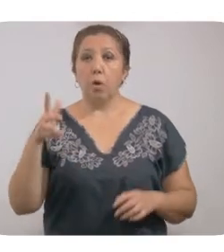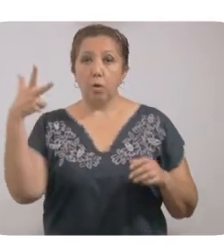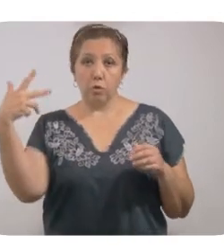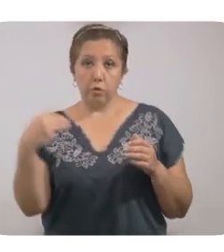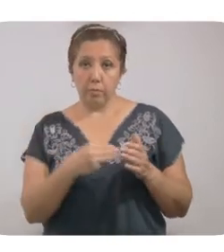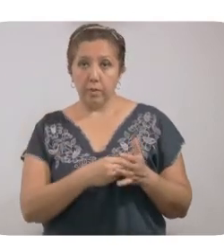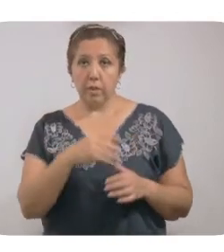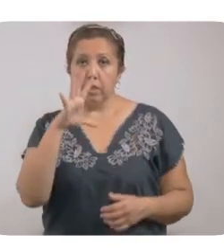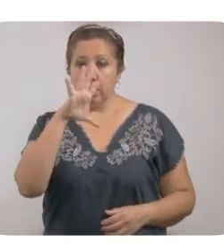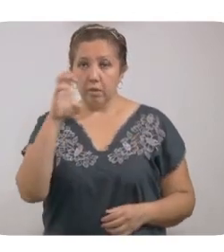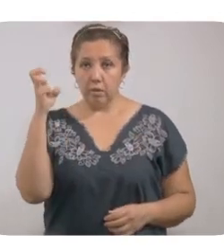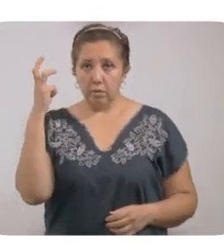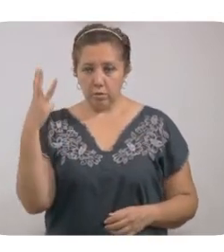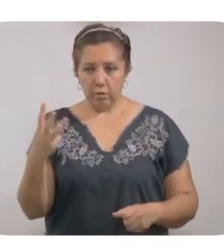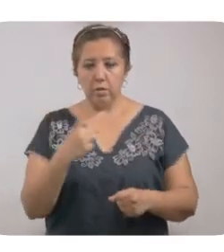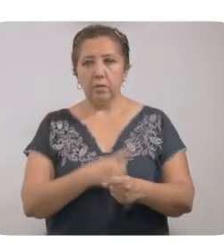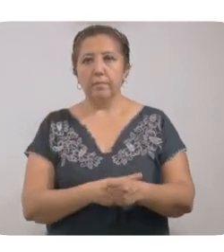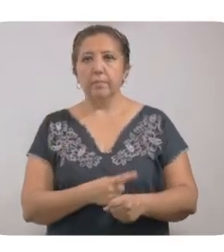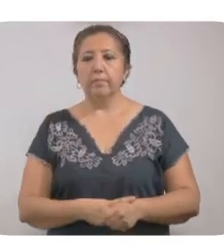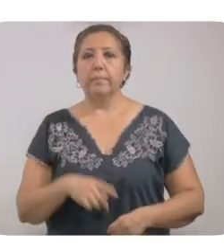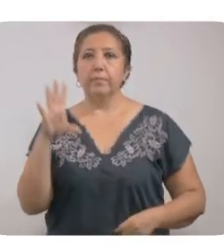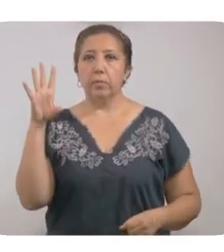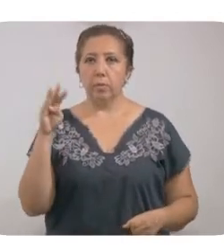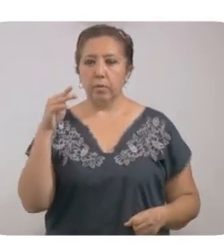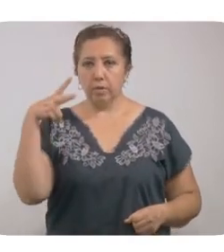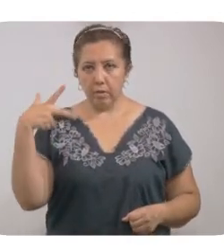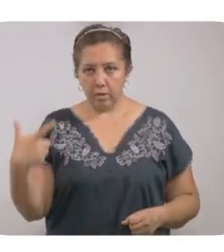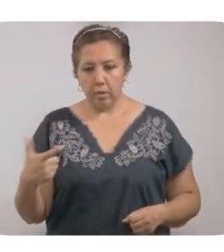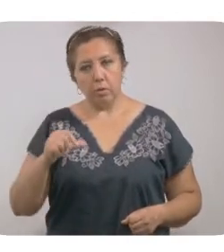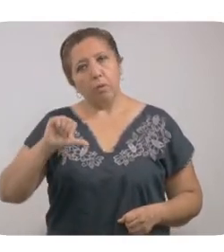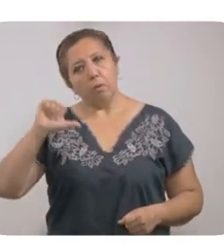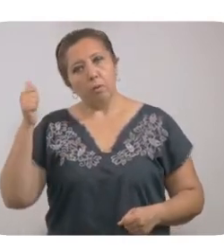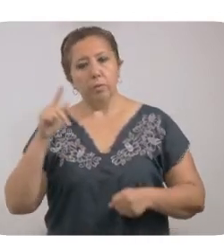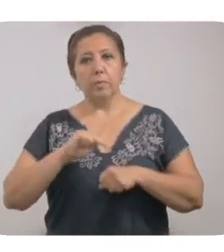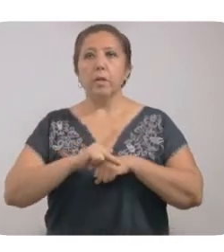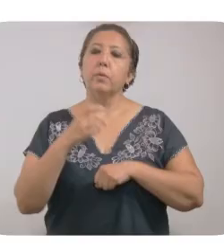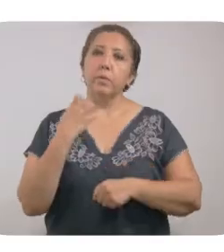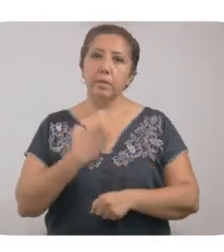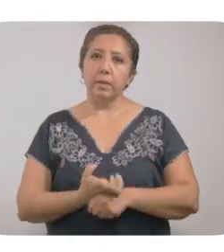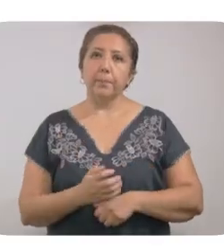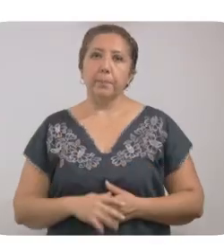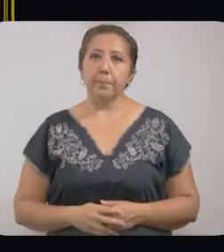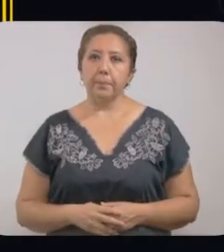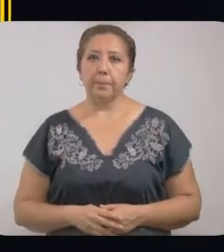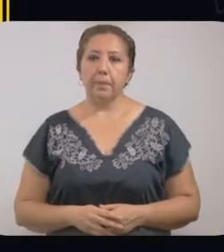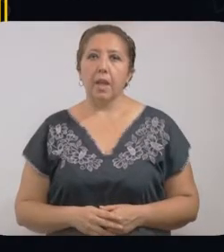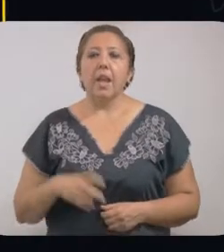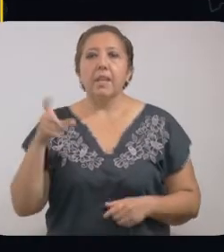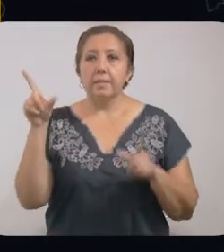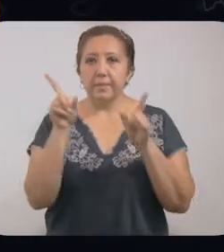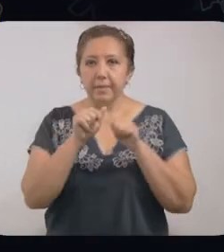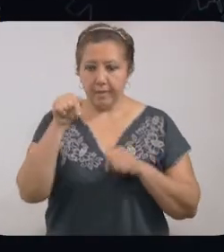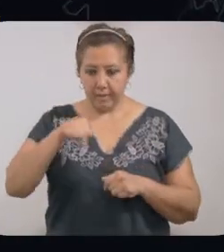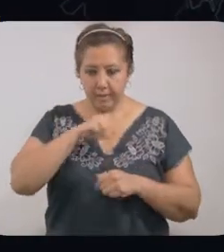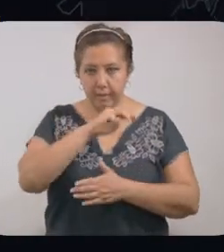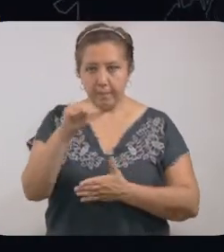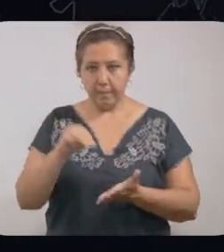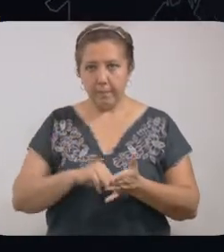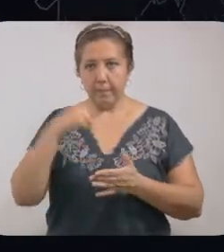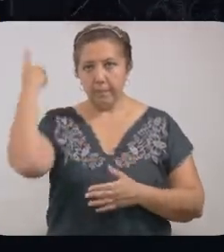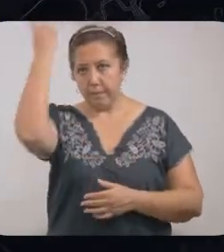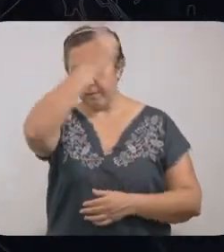son 8.503 casos positivos, 97 de los cuales son de otro país u otro estado. Específicamente en Mérida